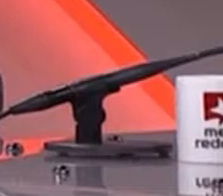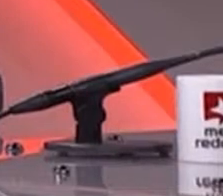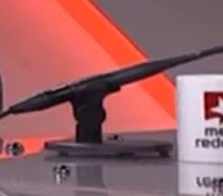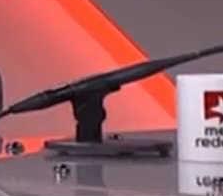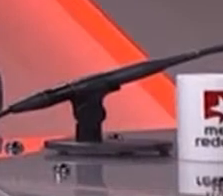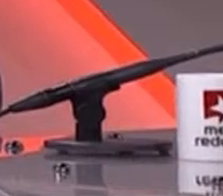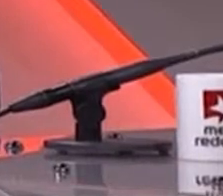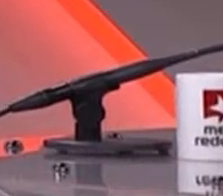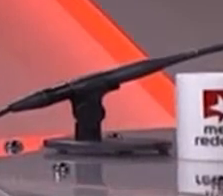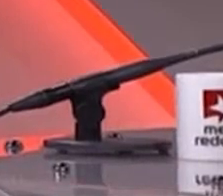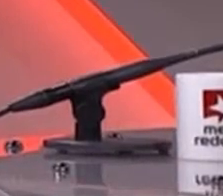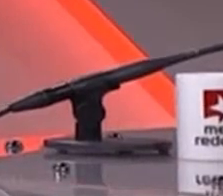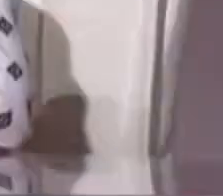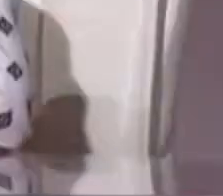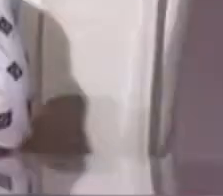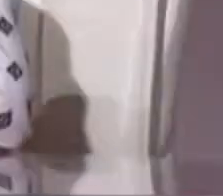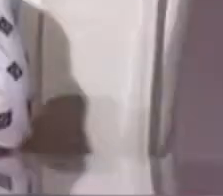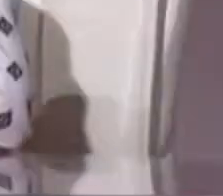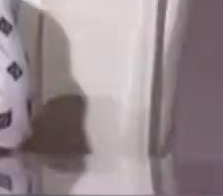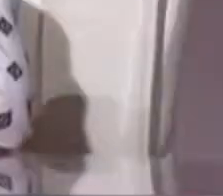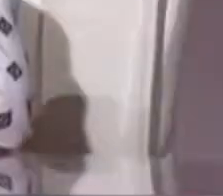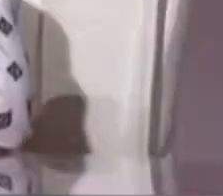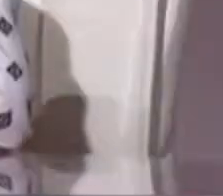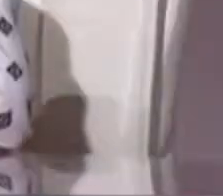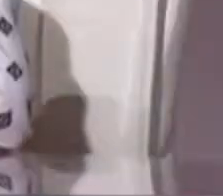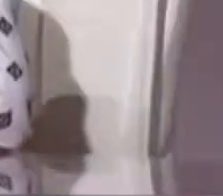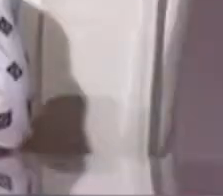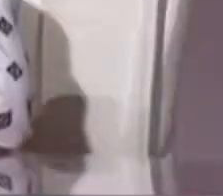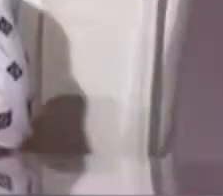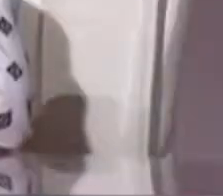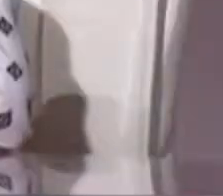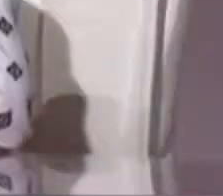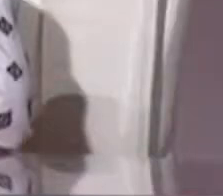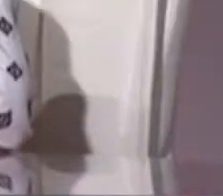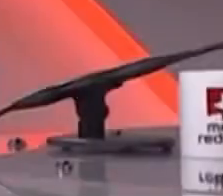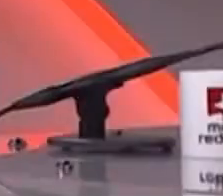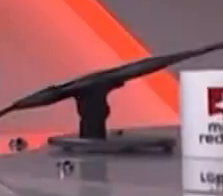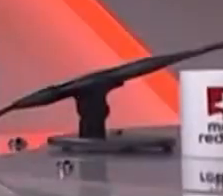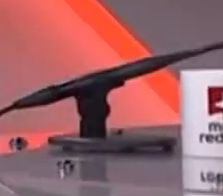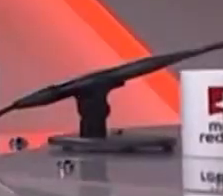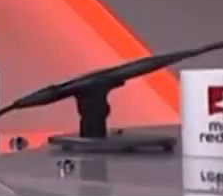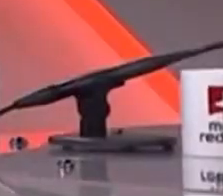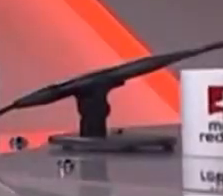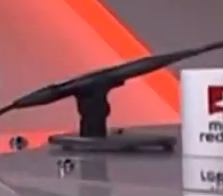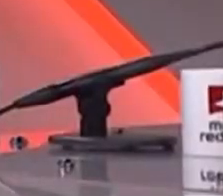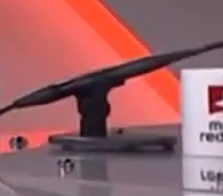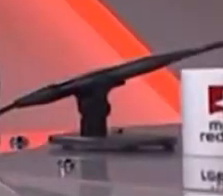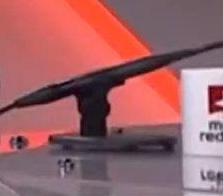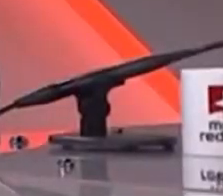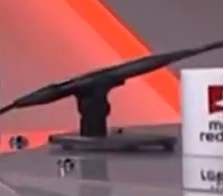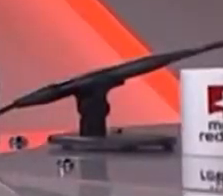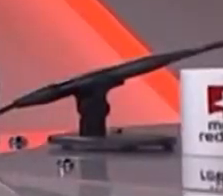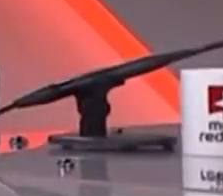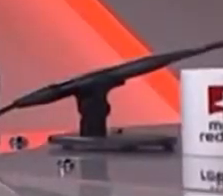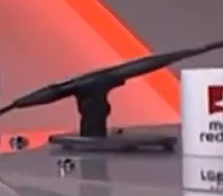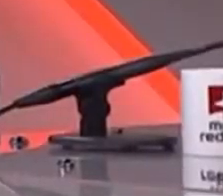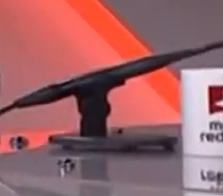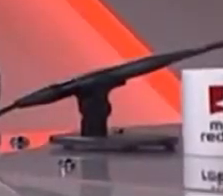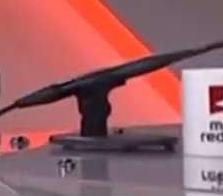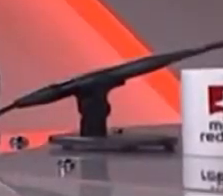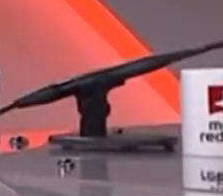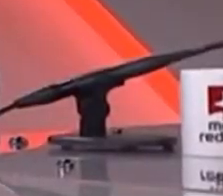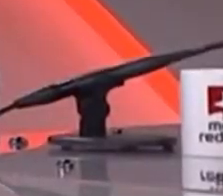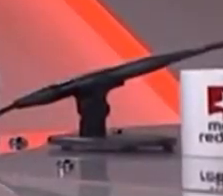De Asia, la doctora María Elena Álvarez Acosta, profesora titular del Instituto Superior de Relaciones Internacionales y